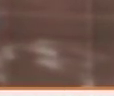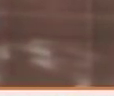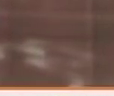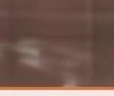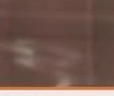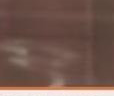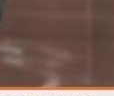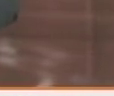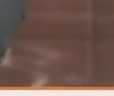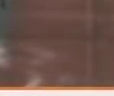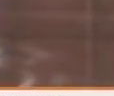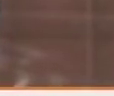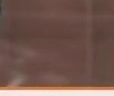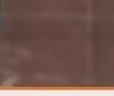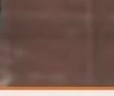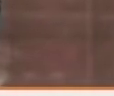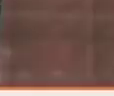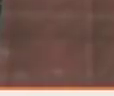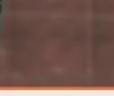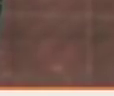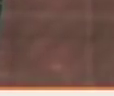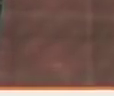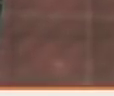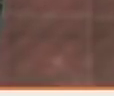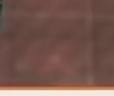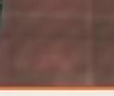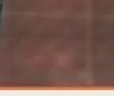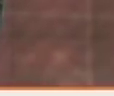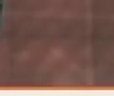los detalles. Fiscal, feliz tarde, adelante.